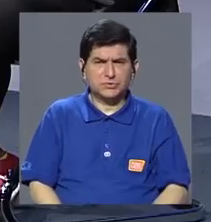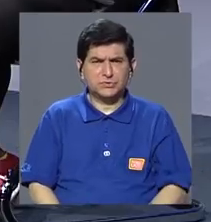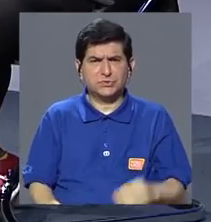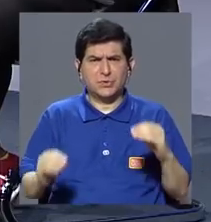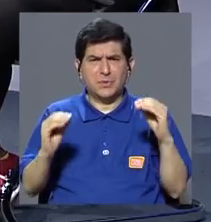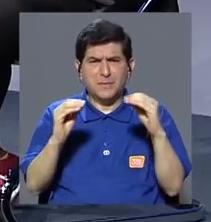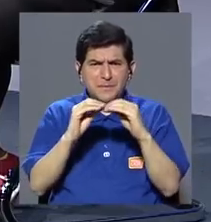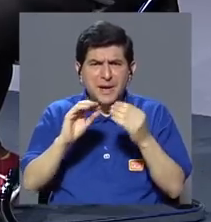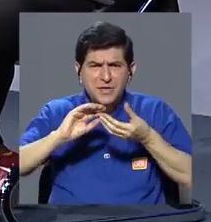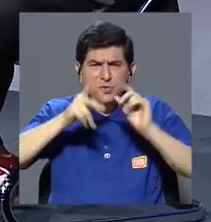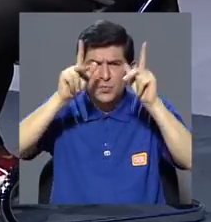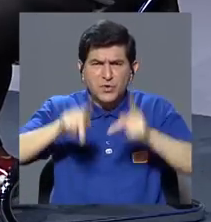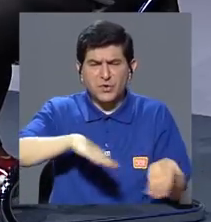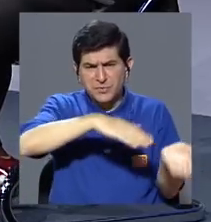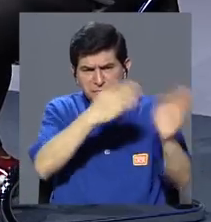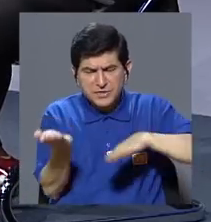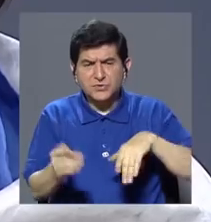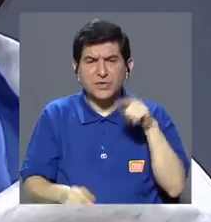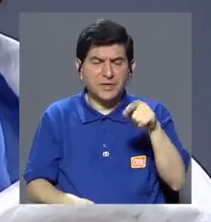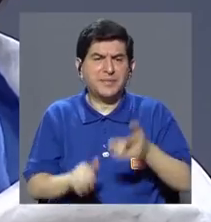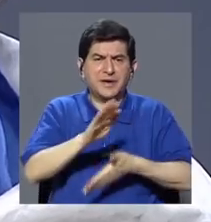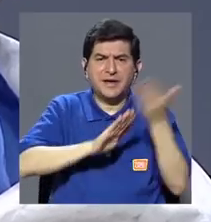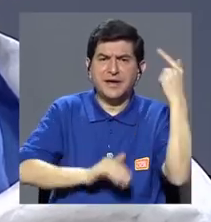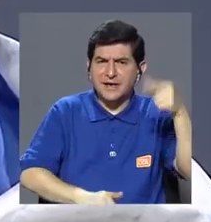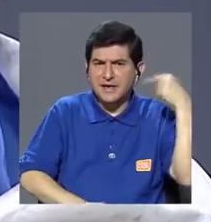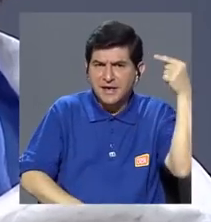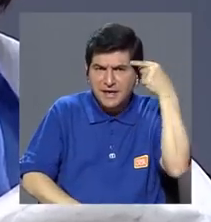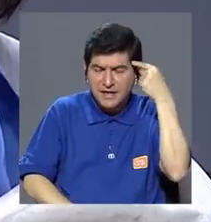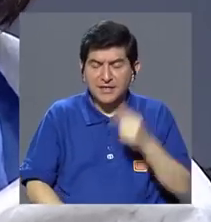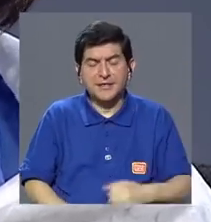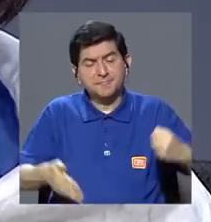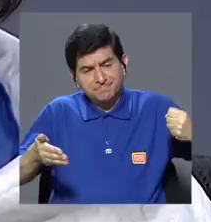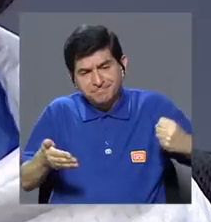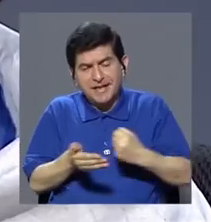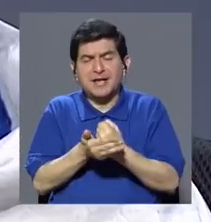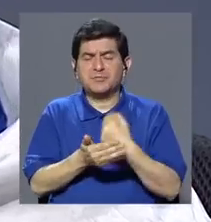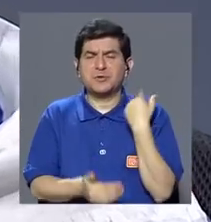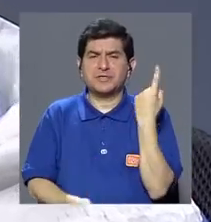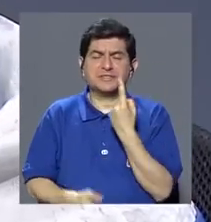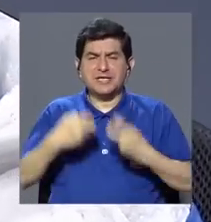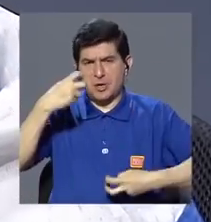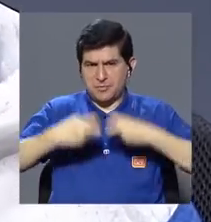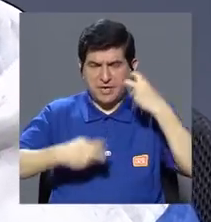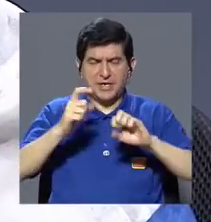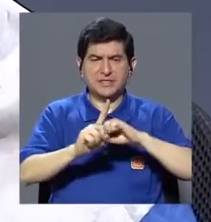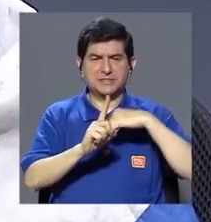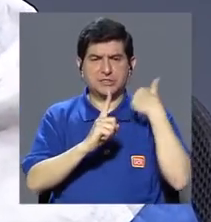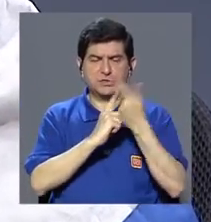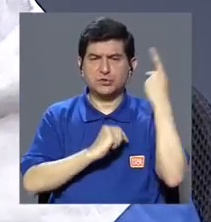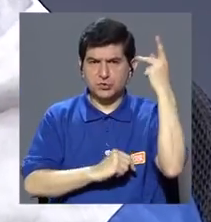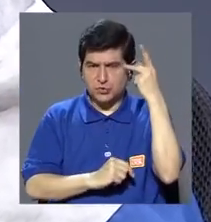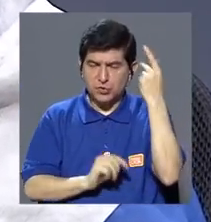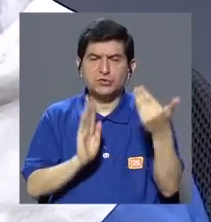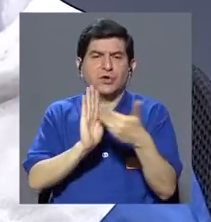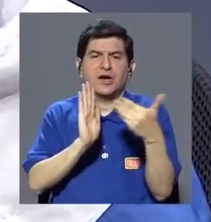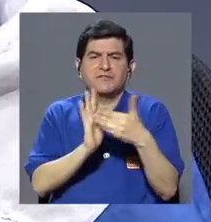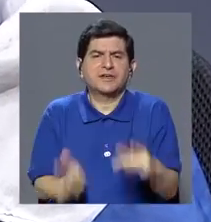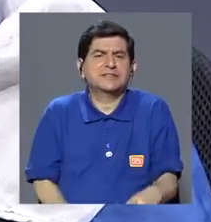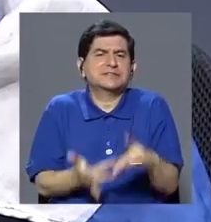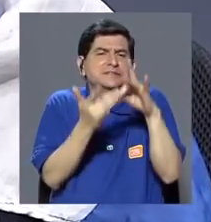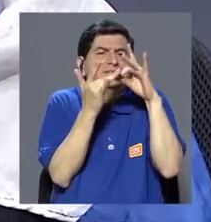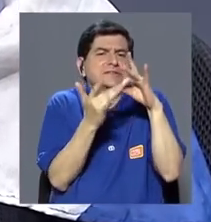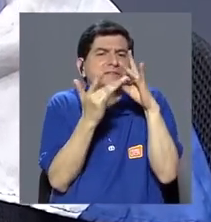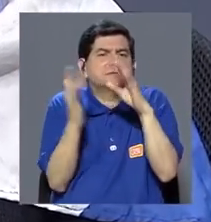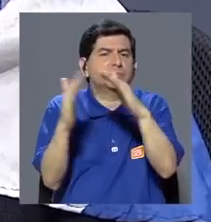las personas para que él salga del gobierno lamentablemente siempre una crisis sociopolítica el que sufre y que sufre